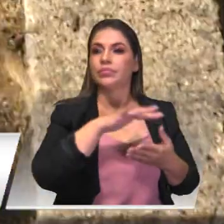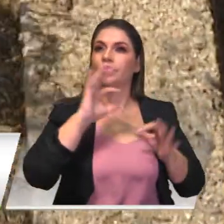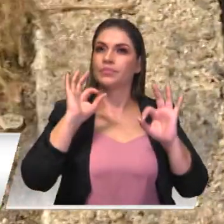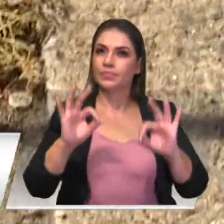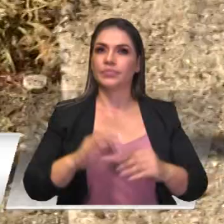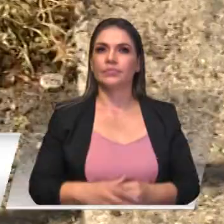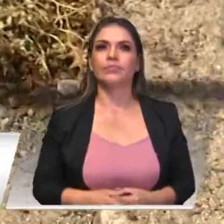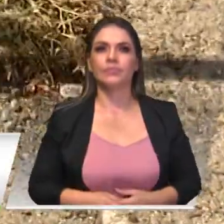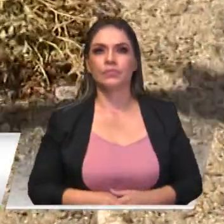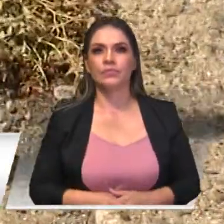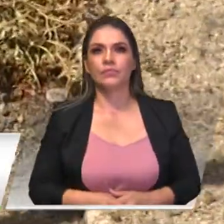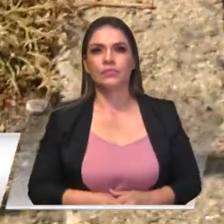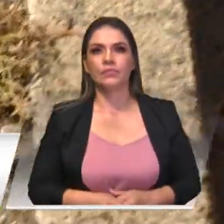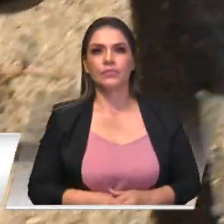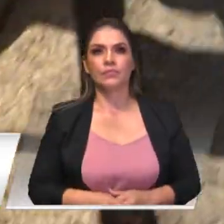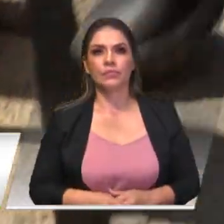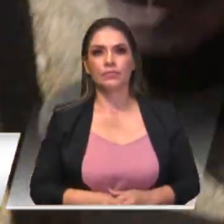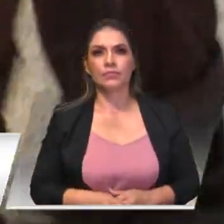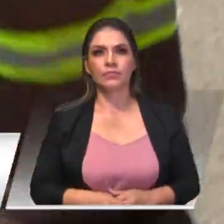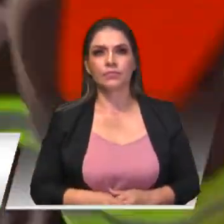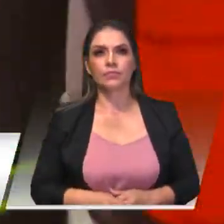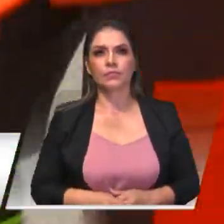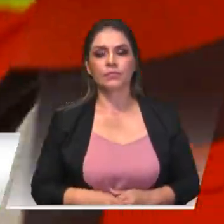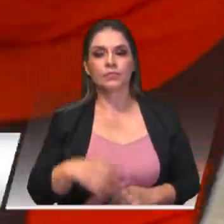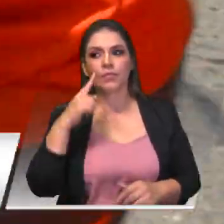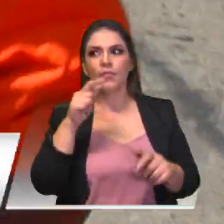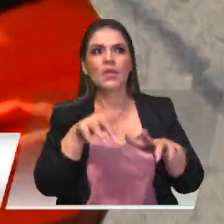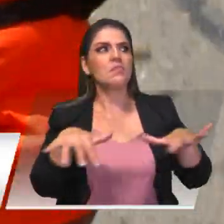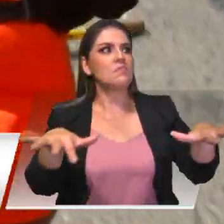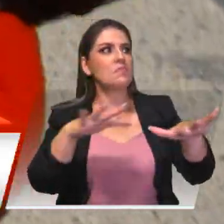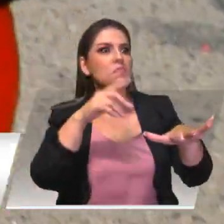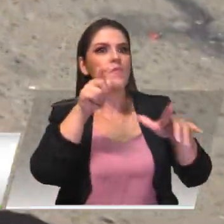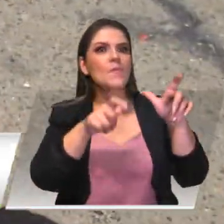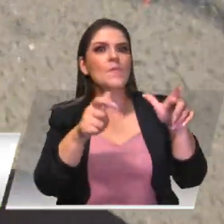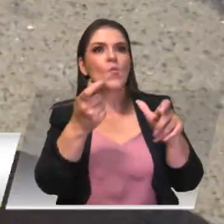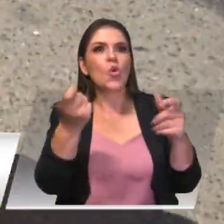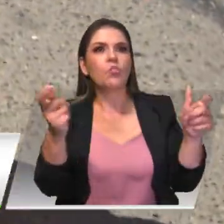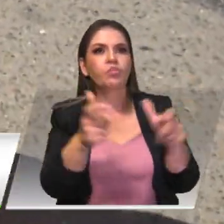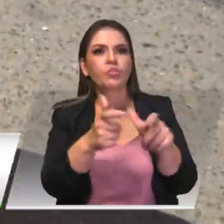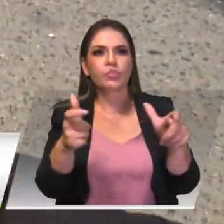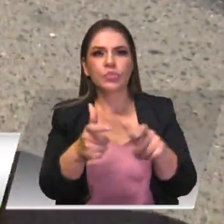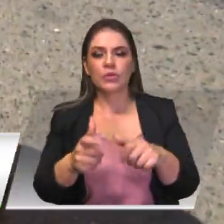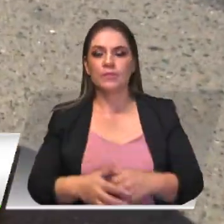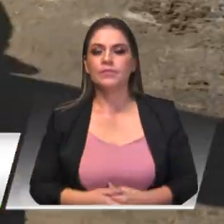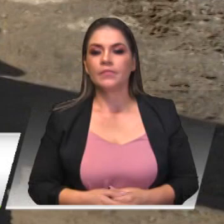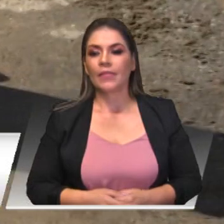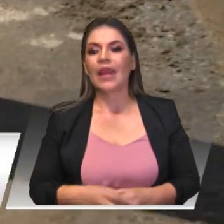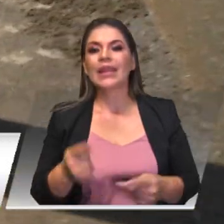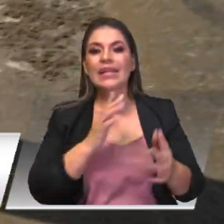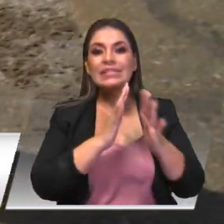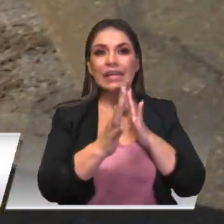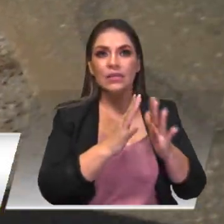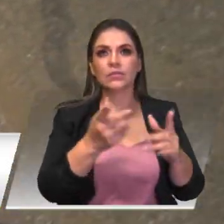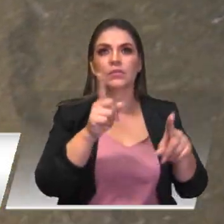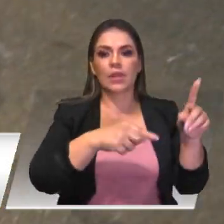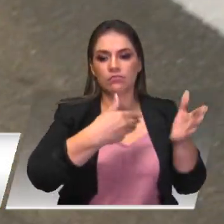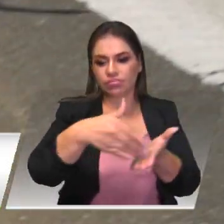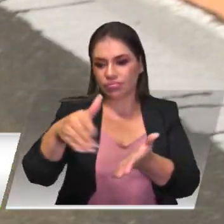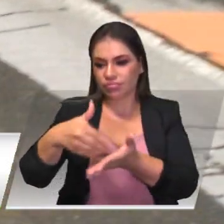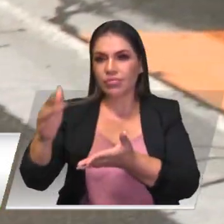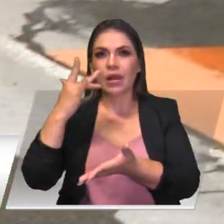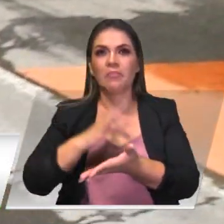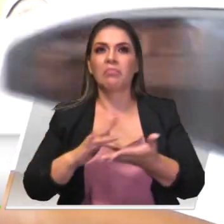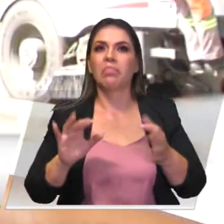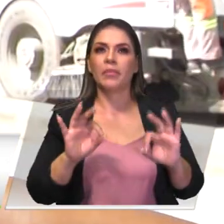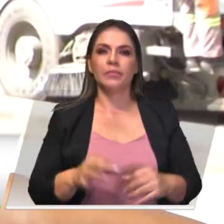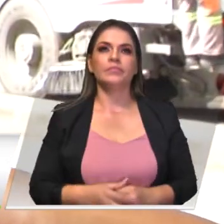en este comienzo de año, que inició con poca gente en las calles. Algunas zonas del centro también fueron intervenidas de manera especial.